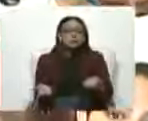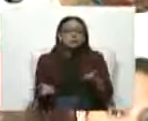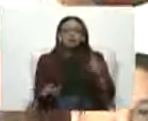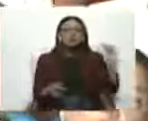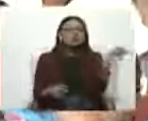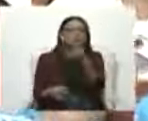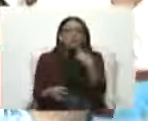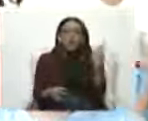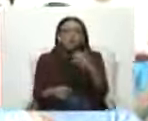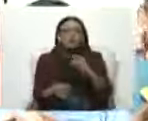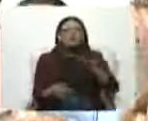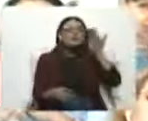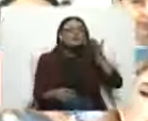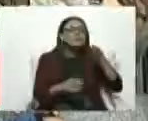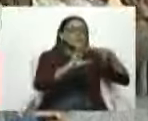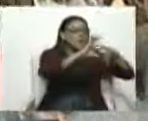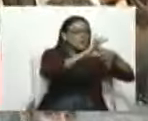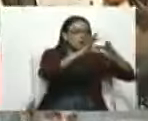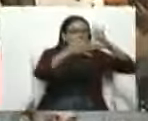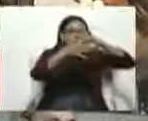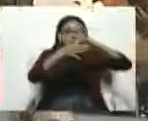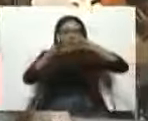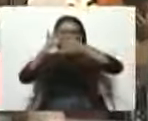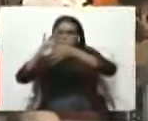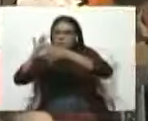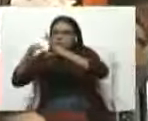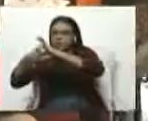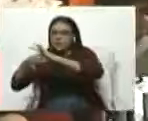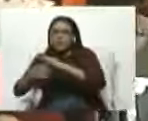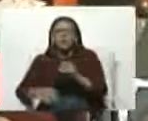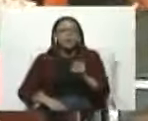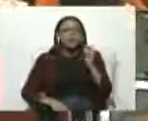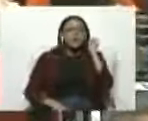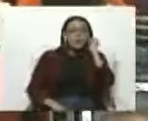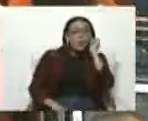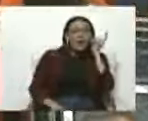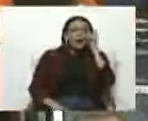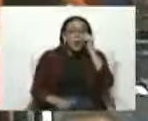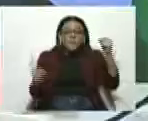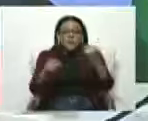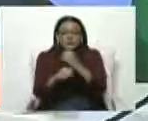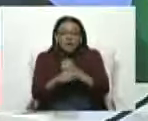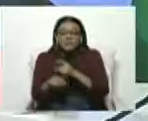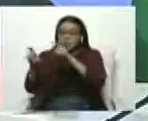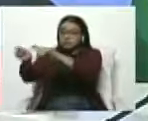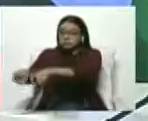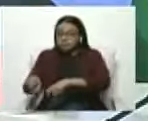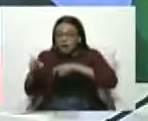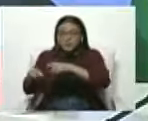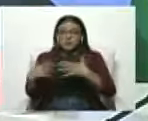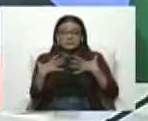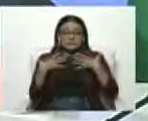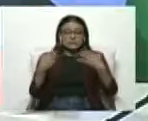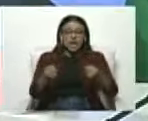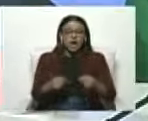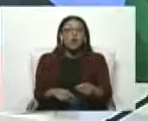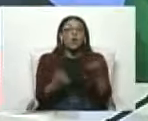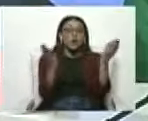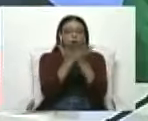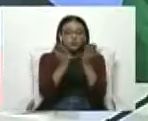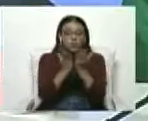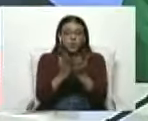Mire, ahí está la juventud, mujeres, trabajadores, campesinos, salud, educadores,